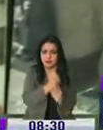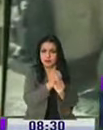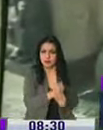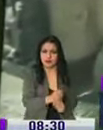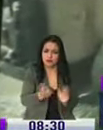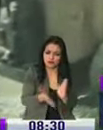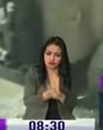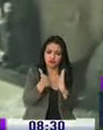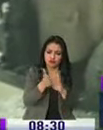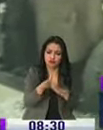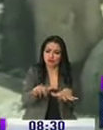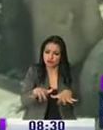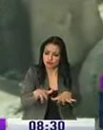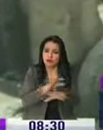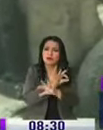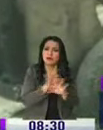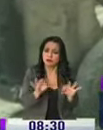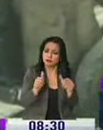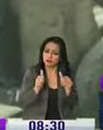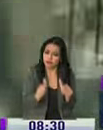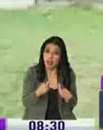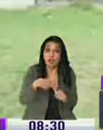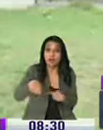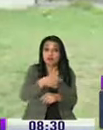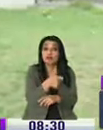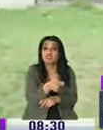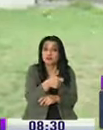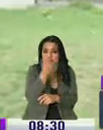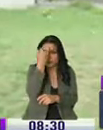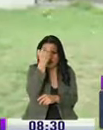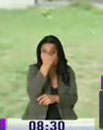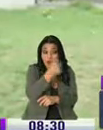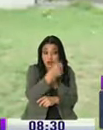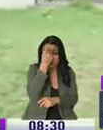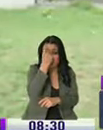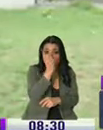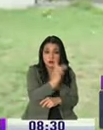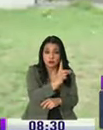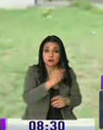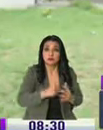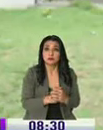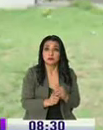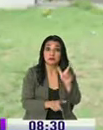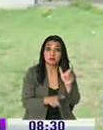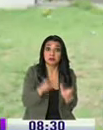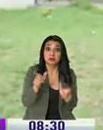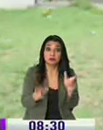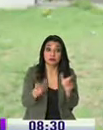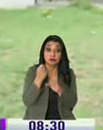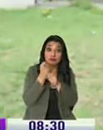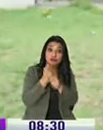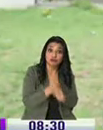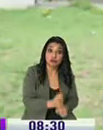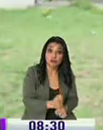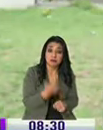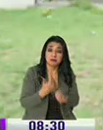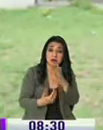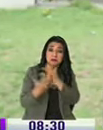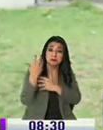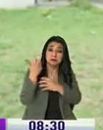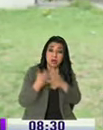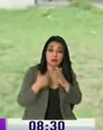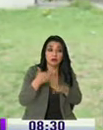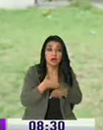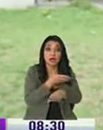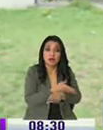al deseo de vivir días prósperos. Extintas moradores que fundaron aquí, ellas nos ofrecían